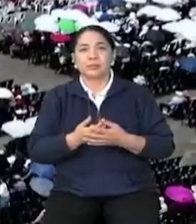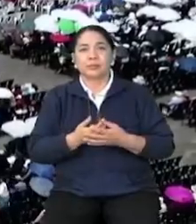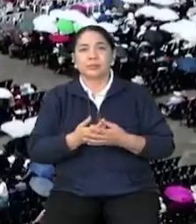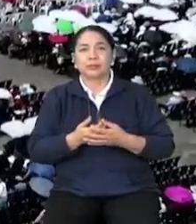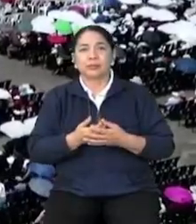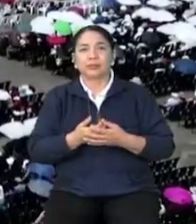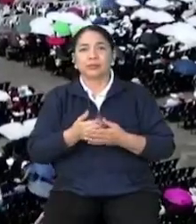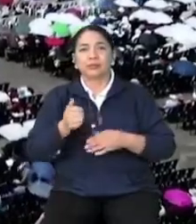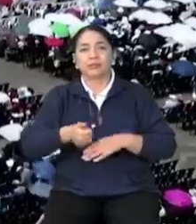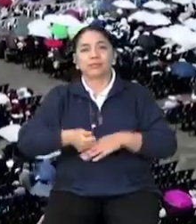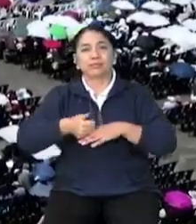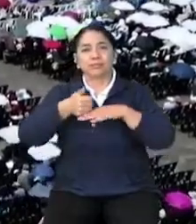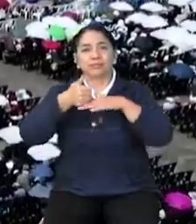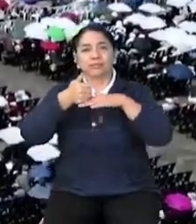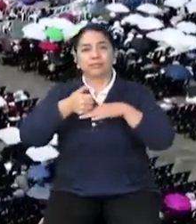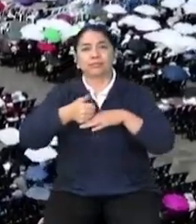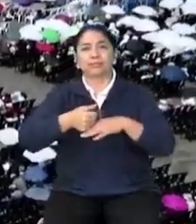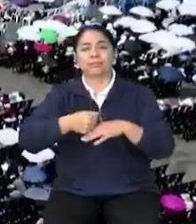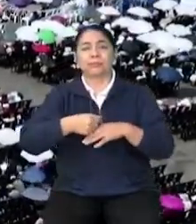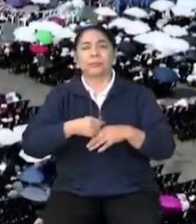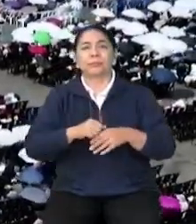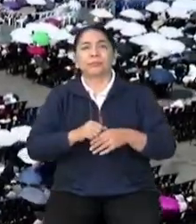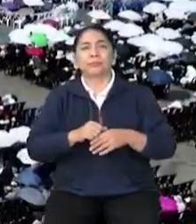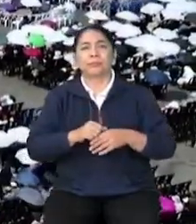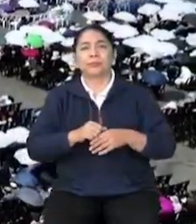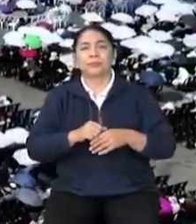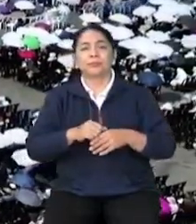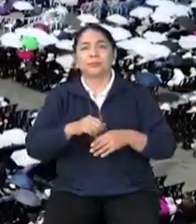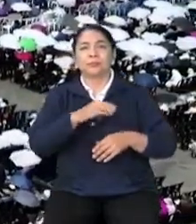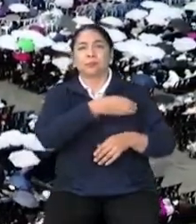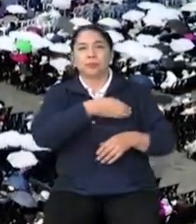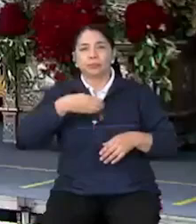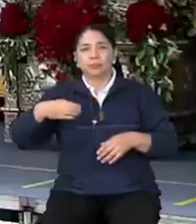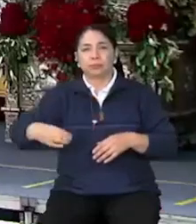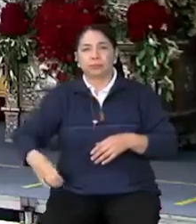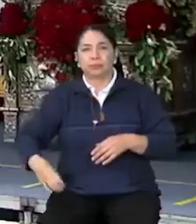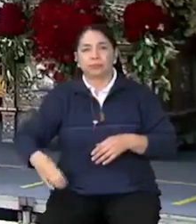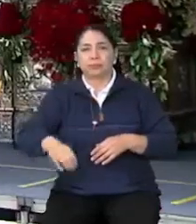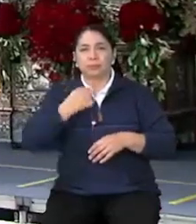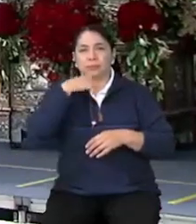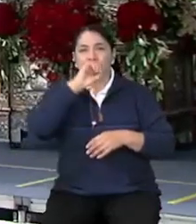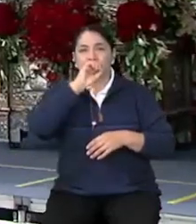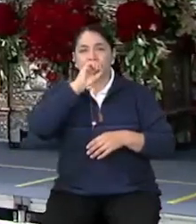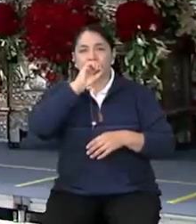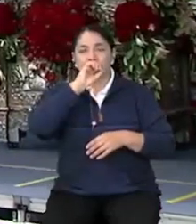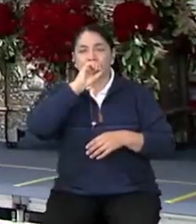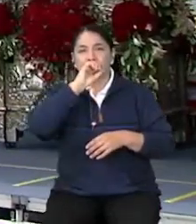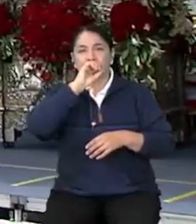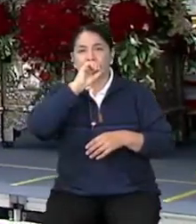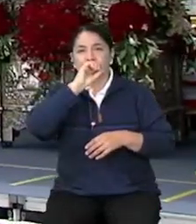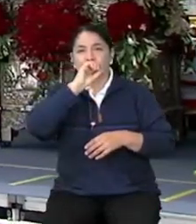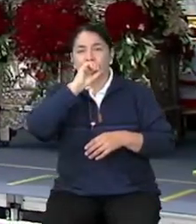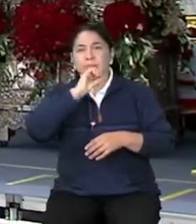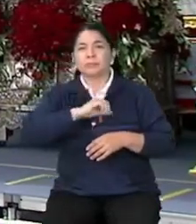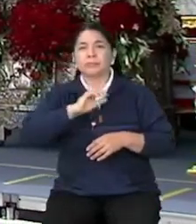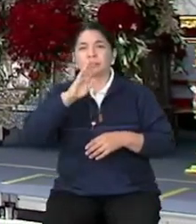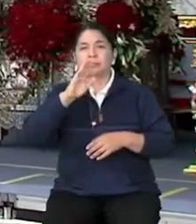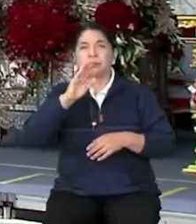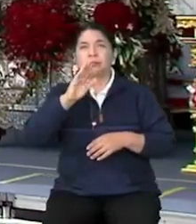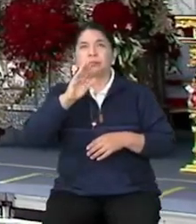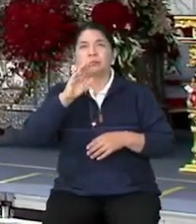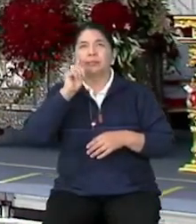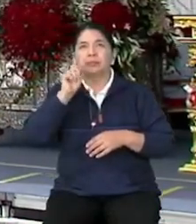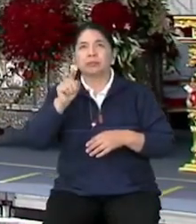su eminencia cardenal Baltazar porras Cardoso legado